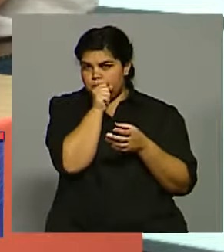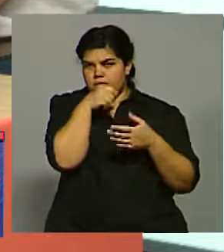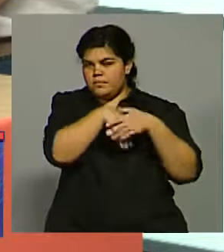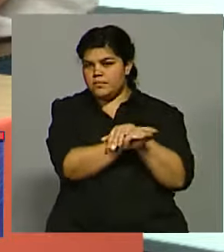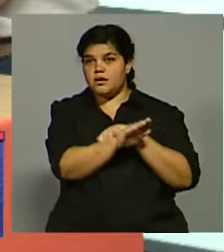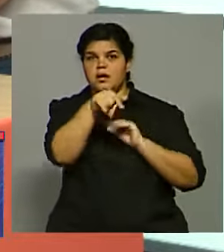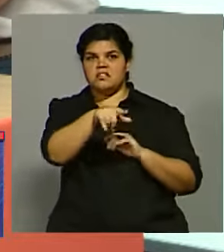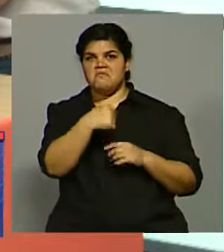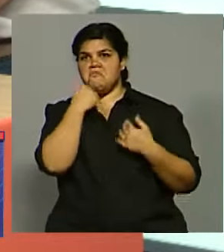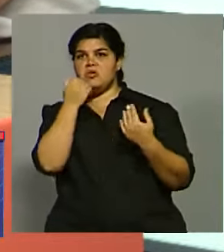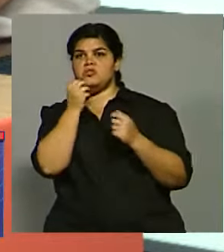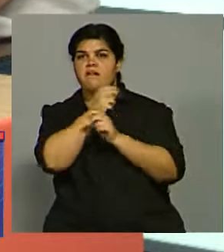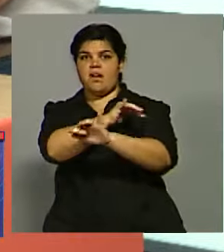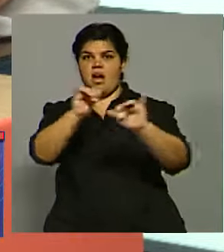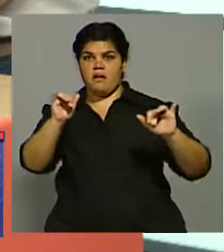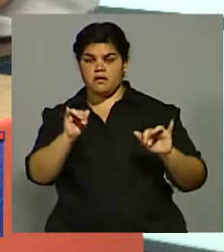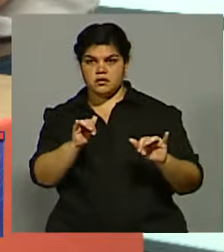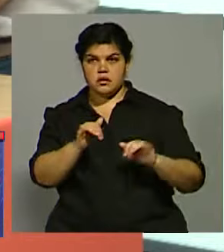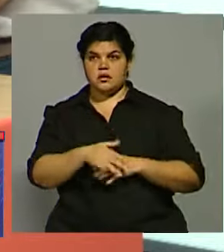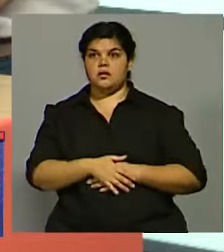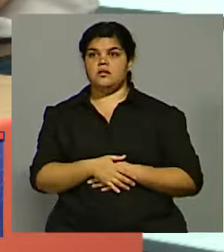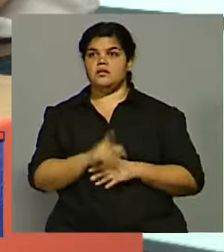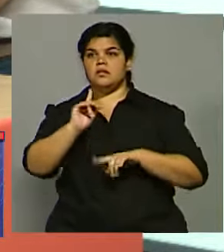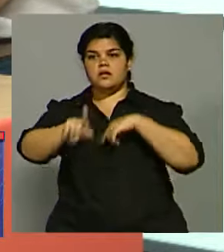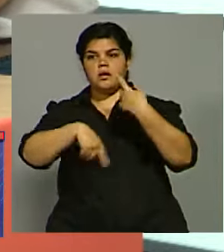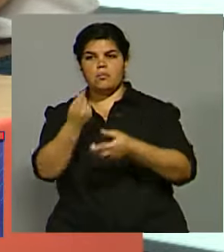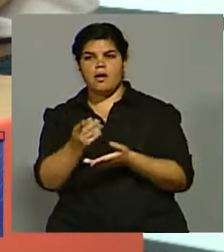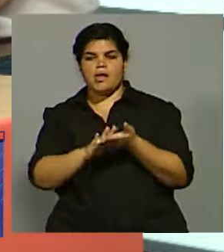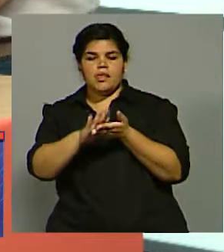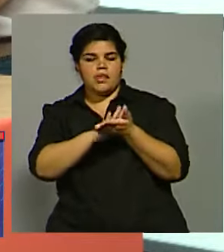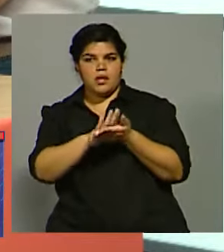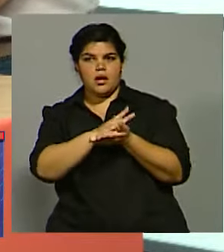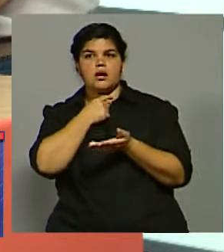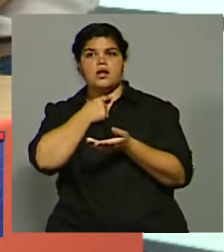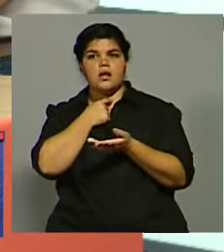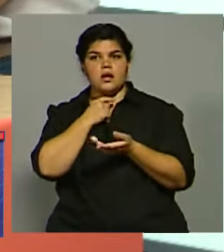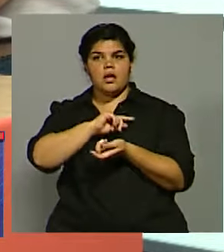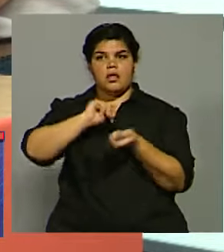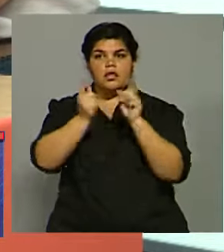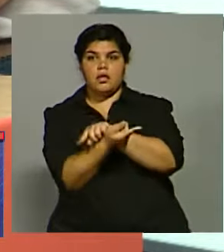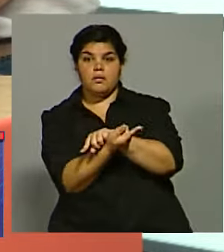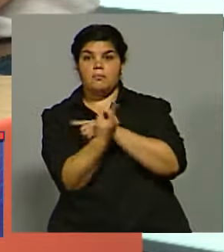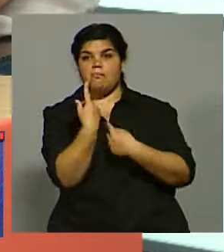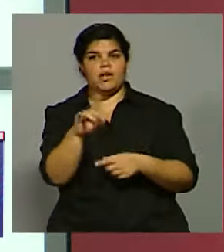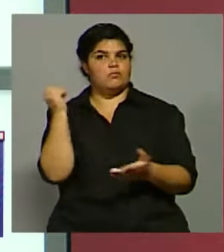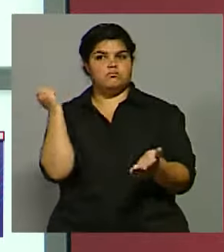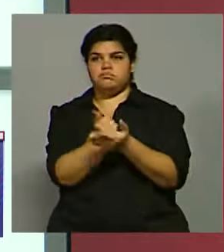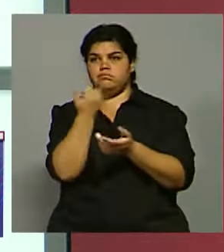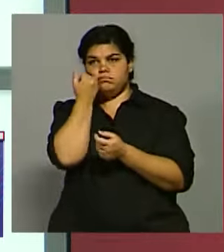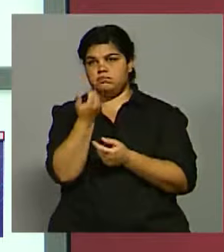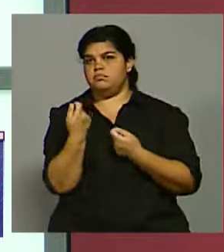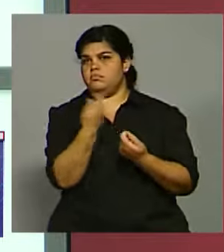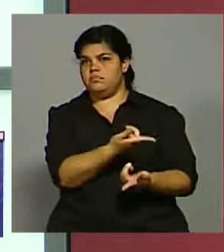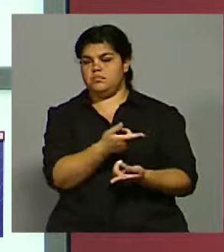consta. Después salió a, de alguna manera, tratar de corregir sus dichos, pero de alguna manera ya lo marcaron, ¿no? La